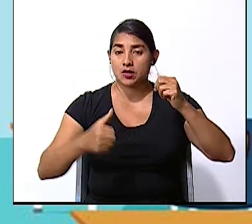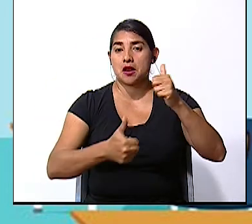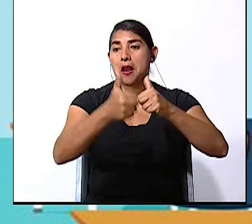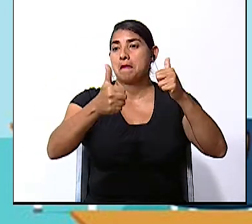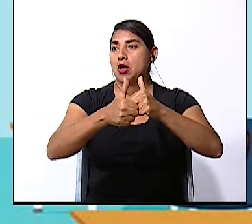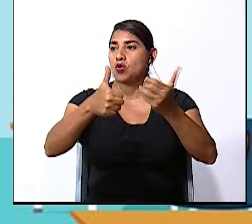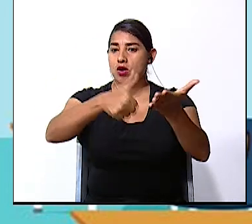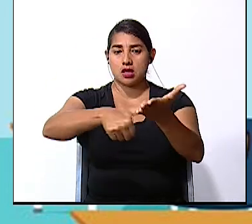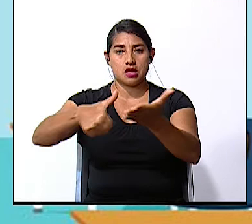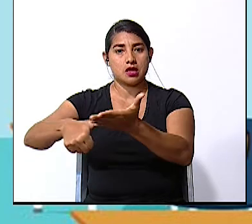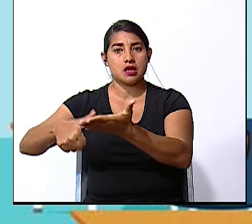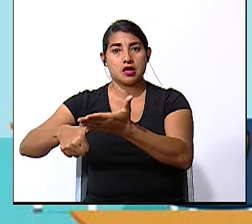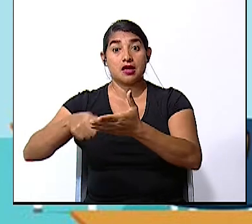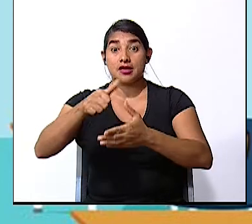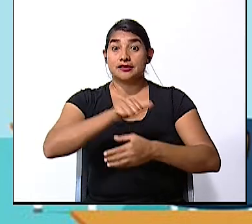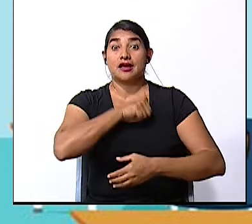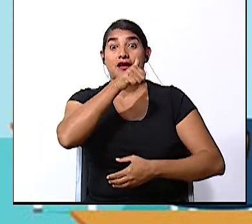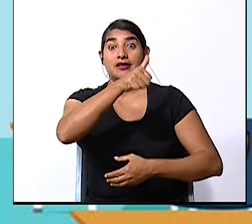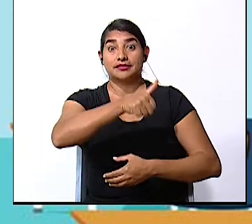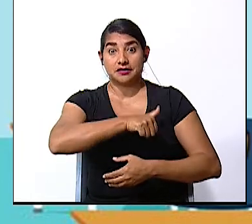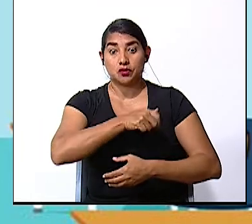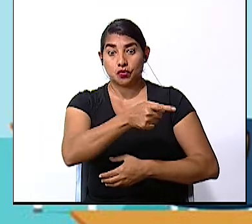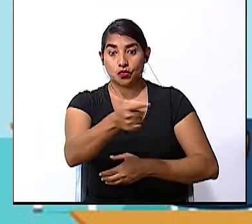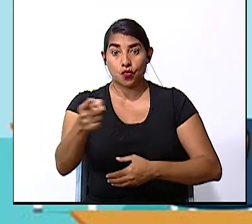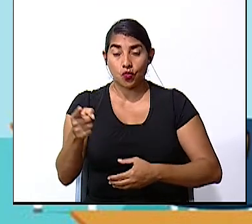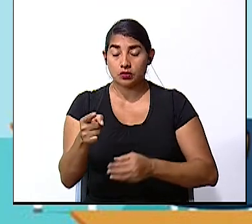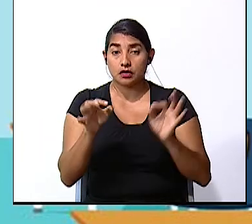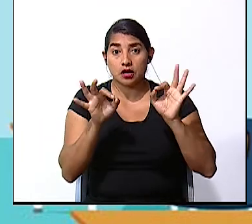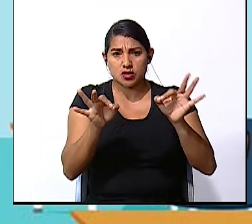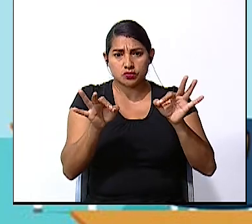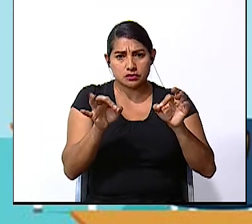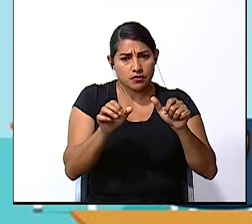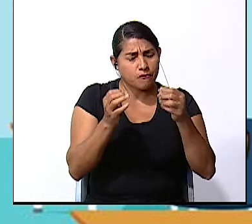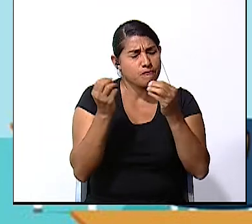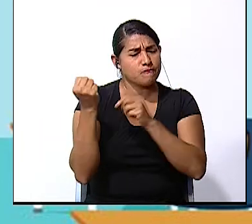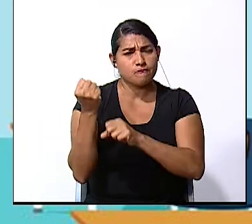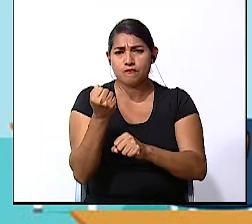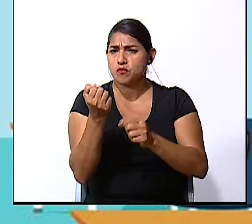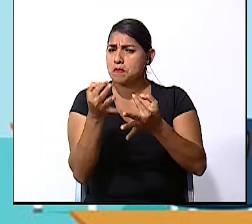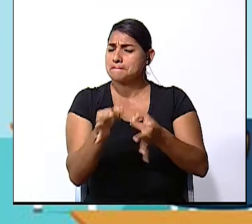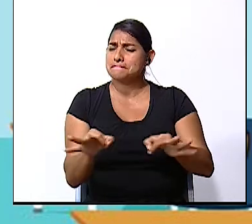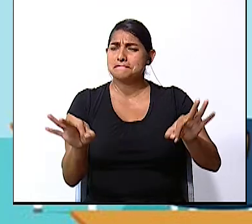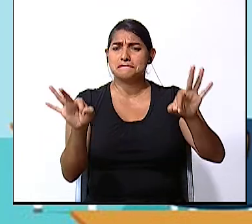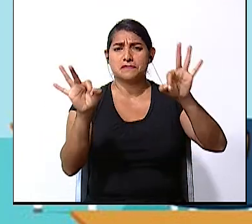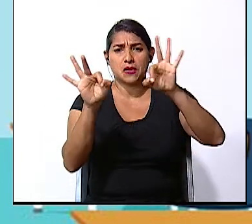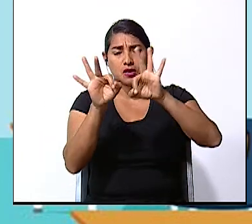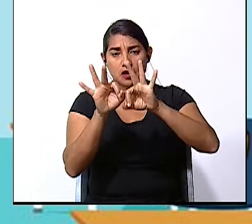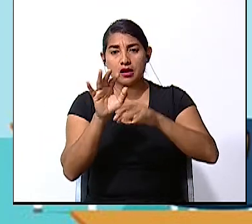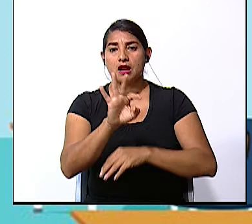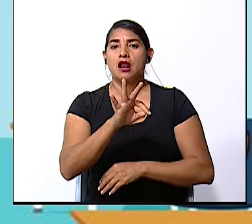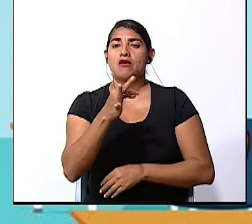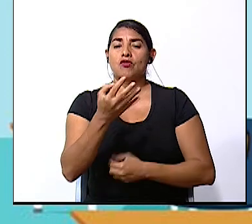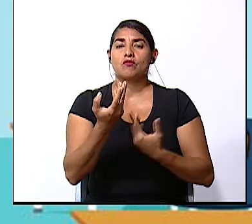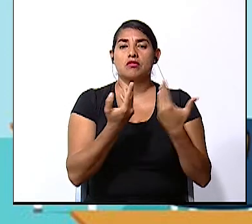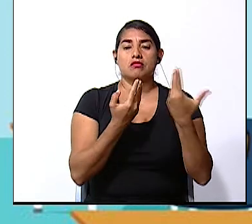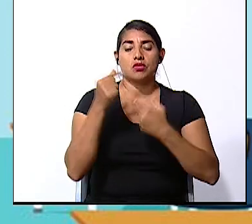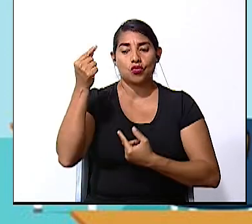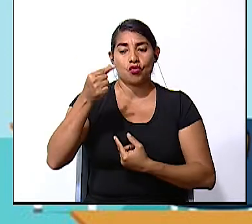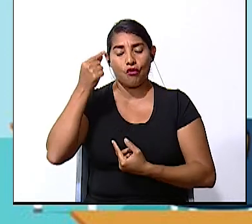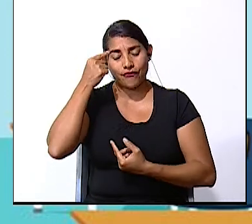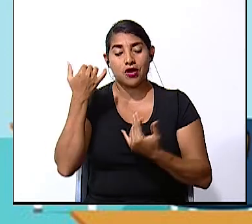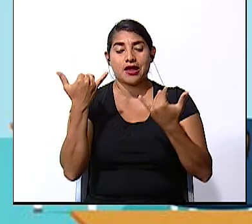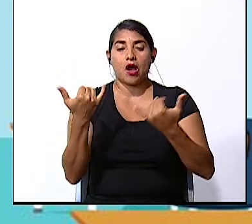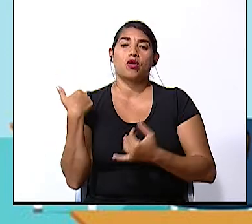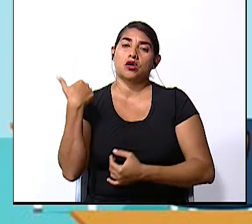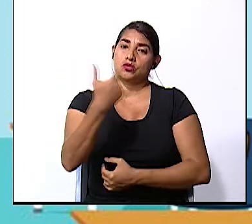mayoría. Esa actitud es un aspecto fundamental en la forma de gobierno que tenemos